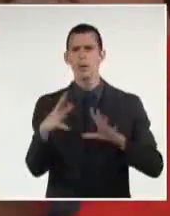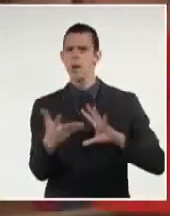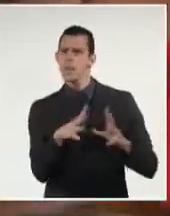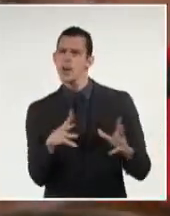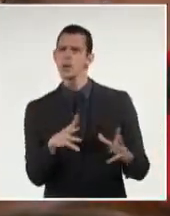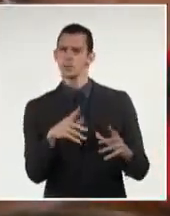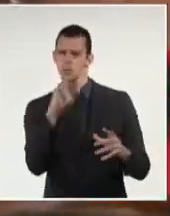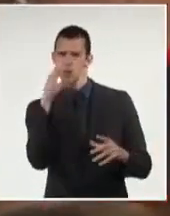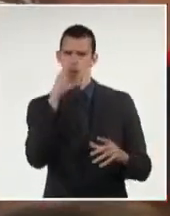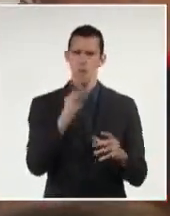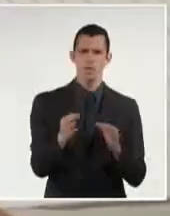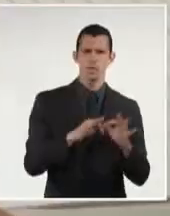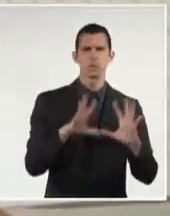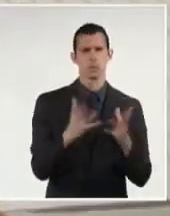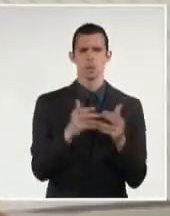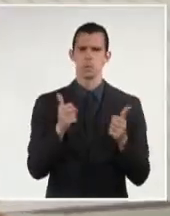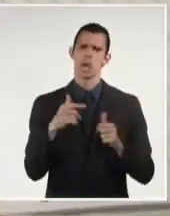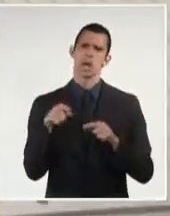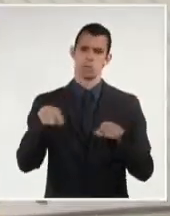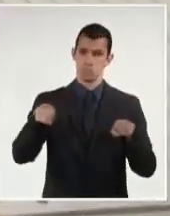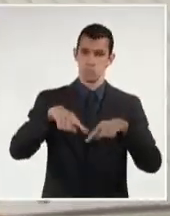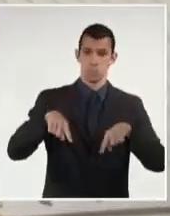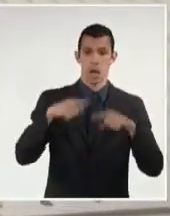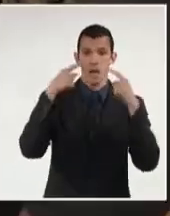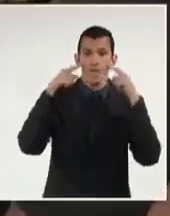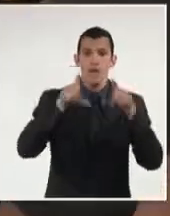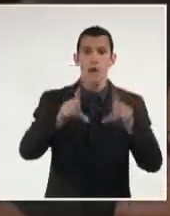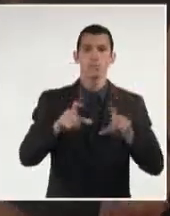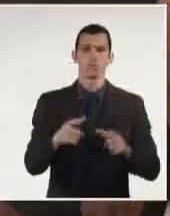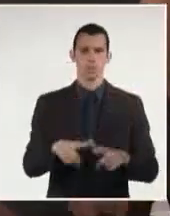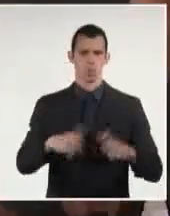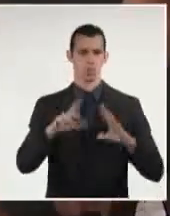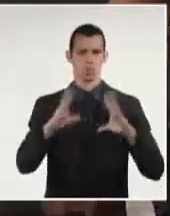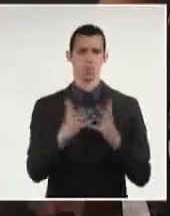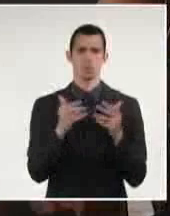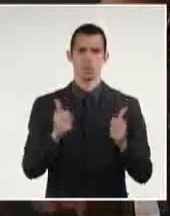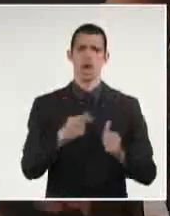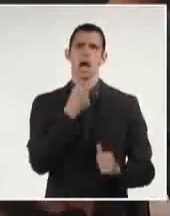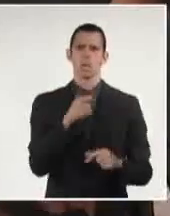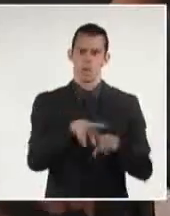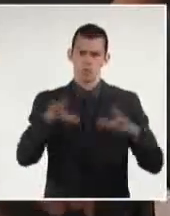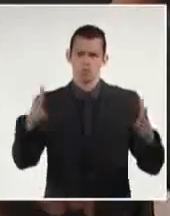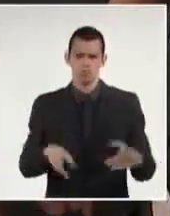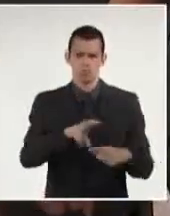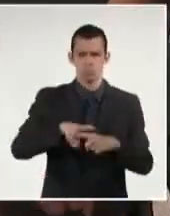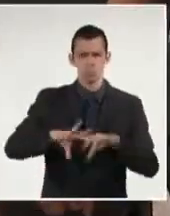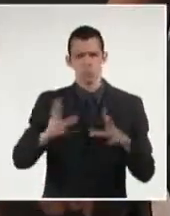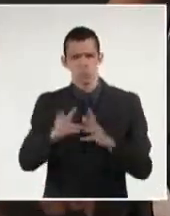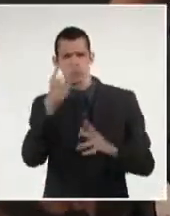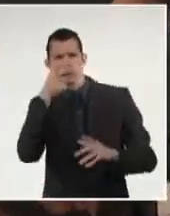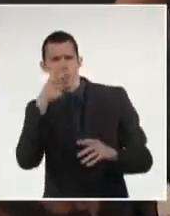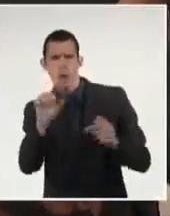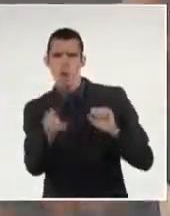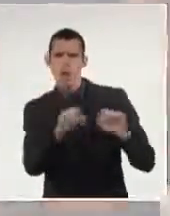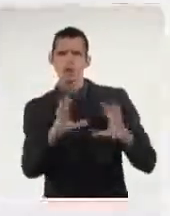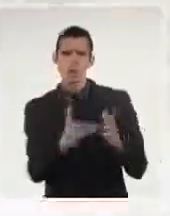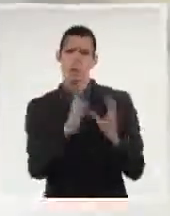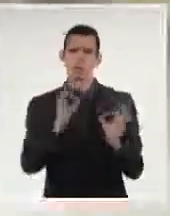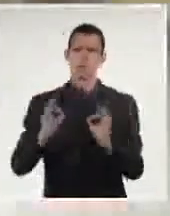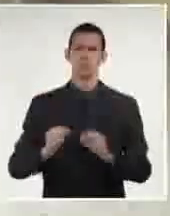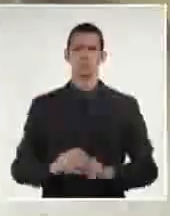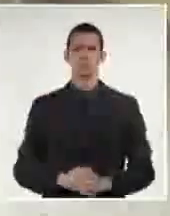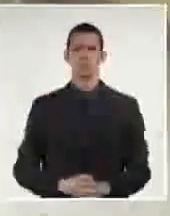a la legislación vigente, aspecto que siguieron de cerca supervisores y colaboradores que intervinieron en los